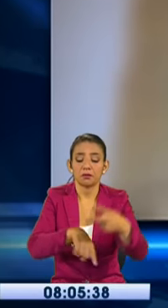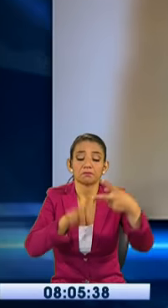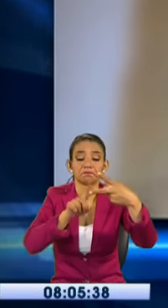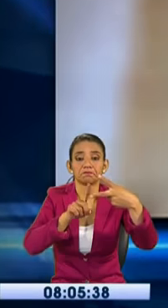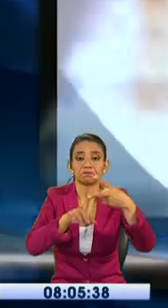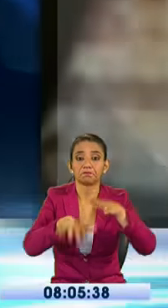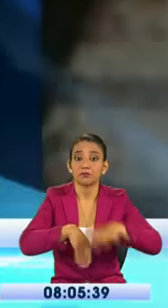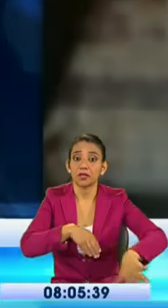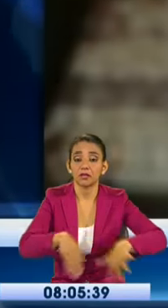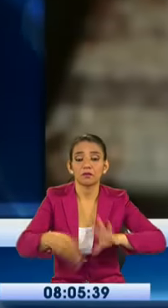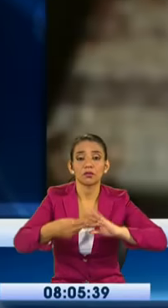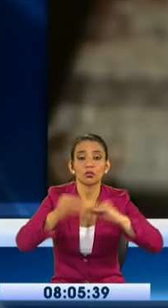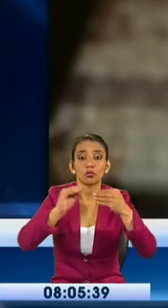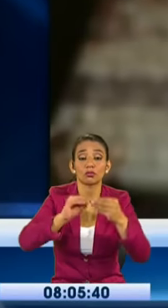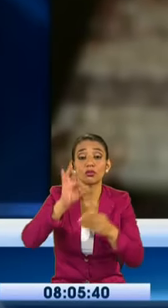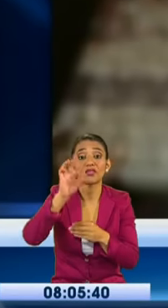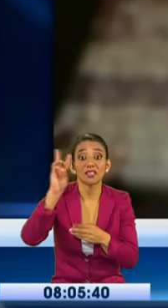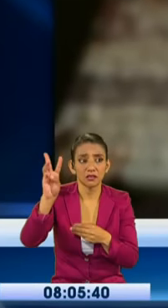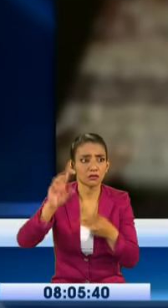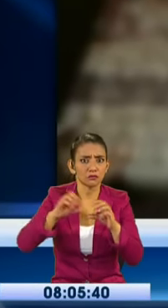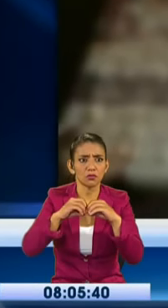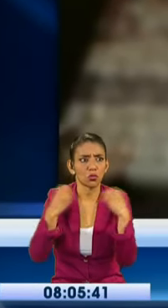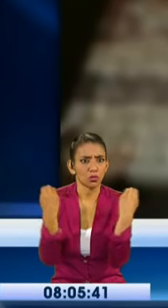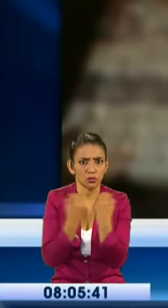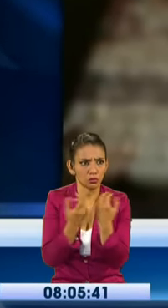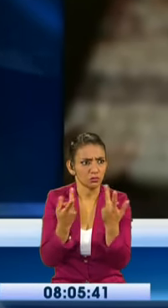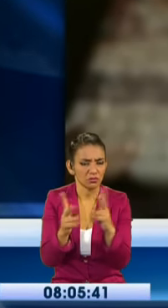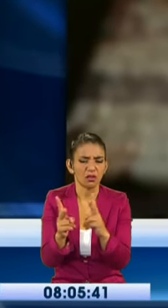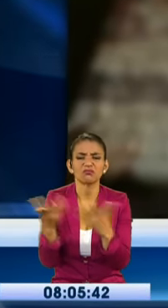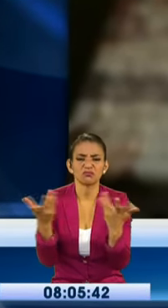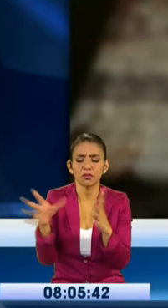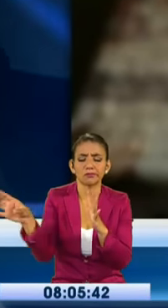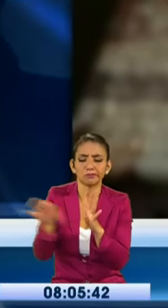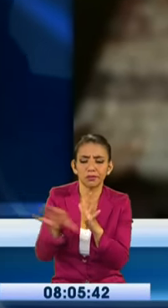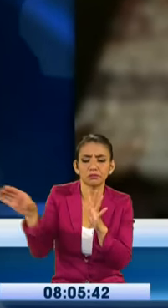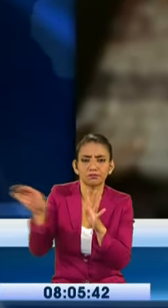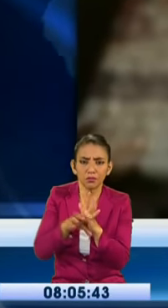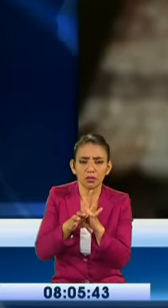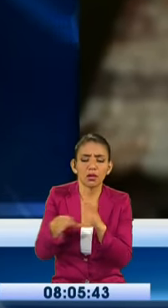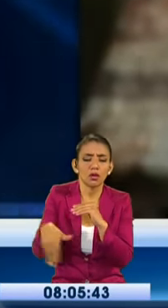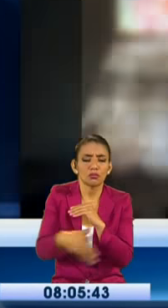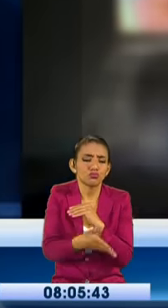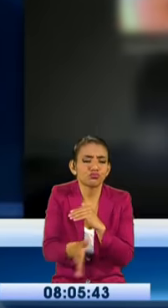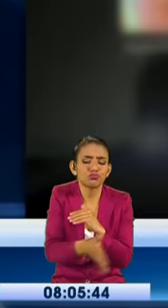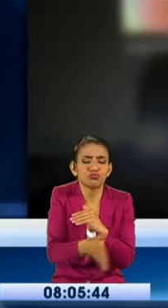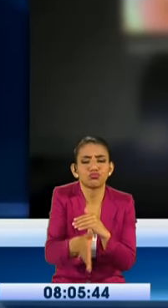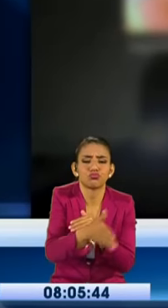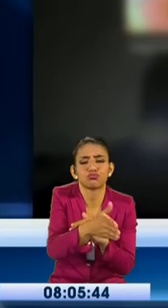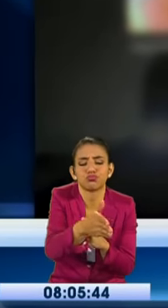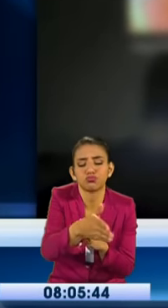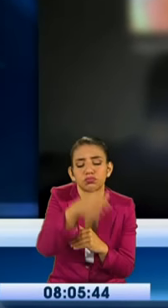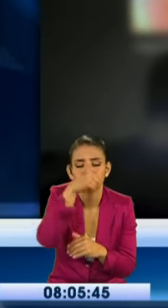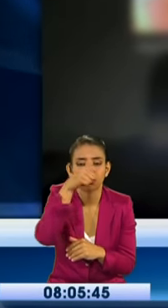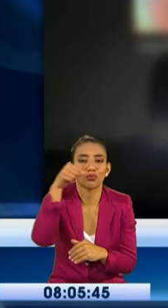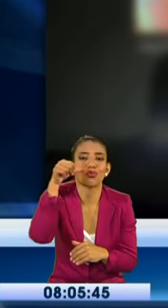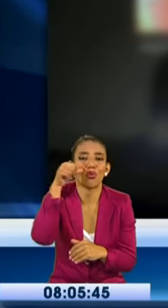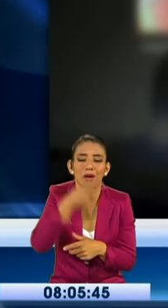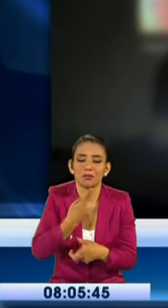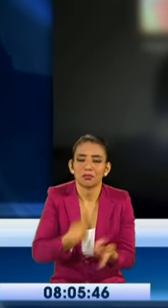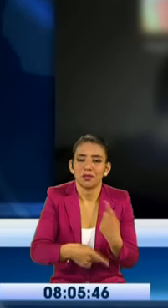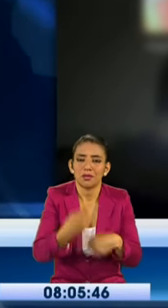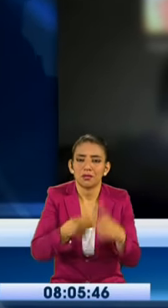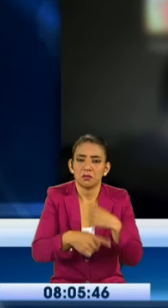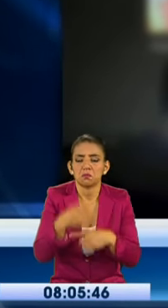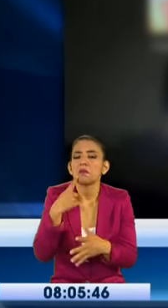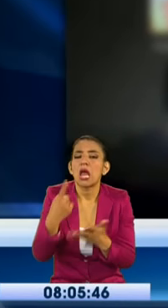96 permitió desbaratar una aparente organización dedicada al transporte, distribución y comercialización de pasta base de cocaína destinada